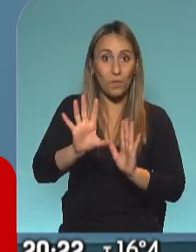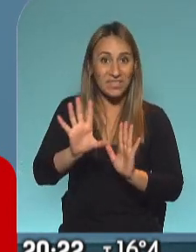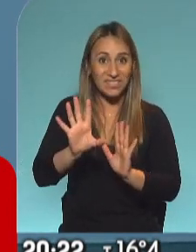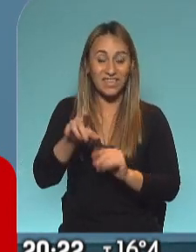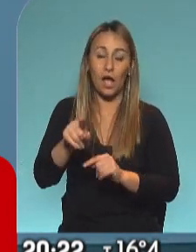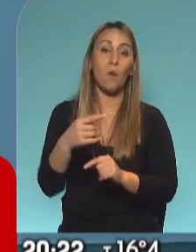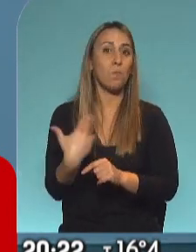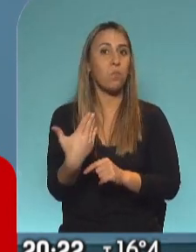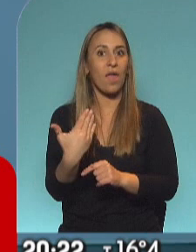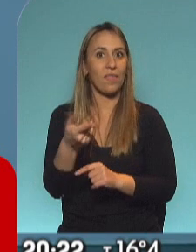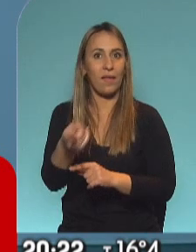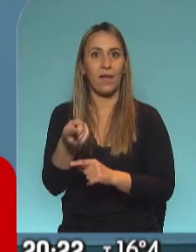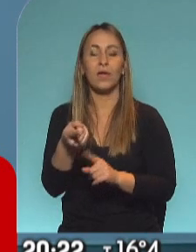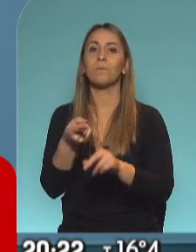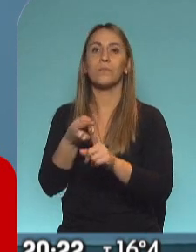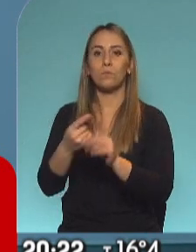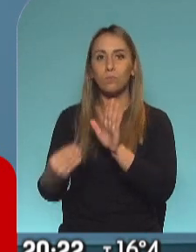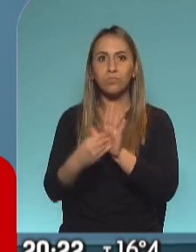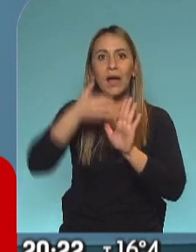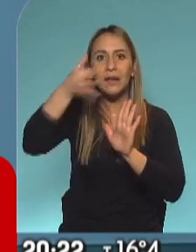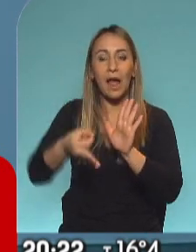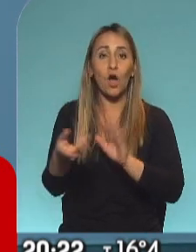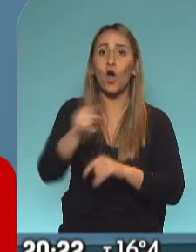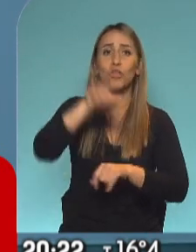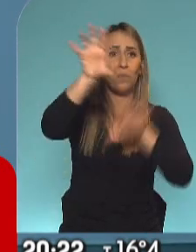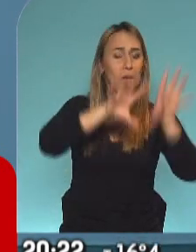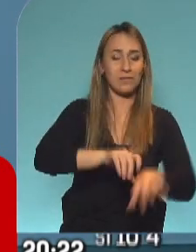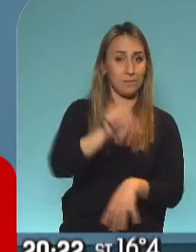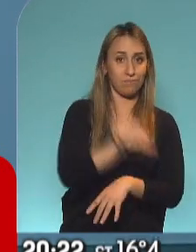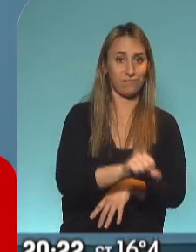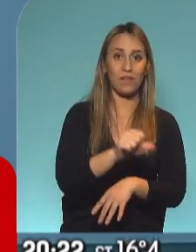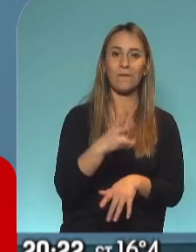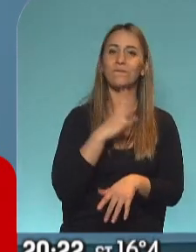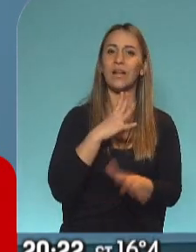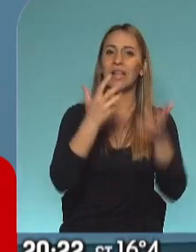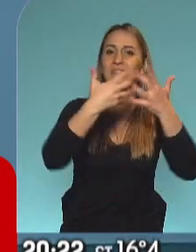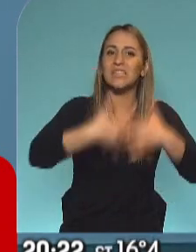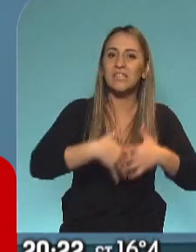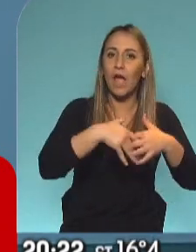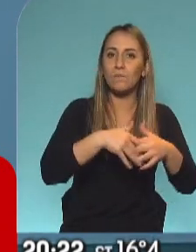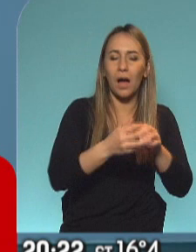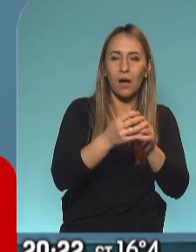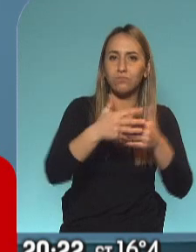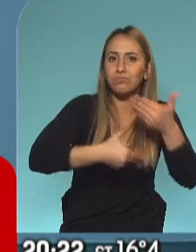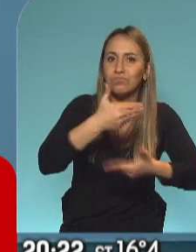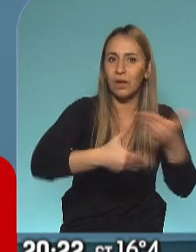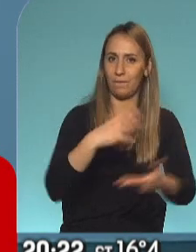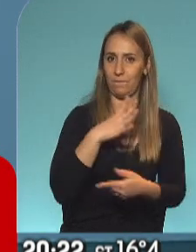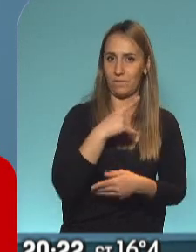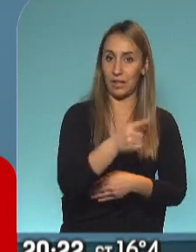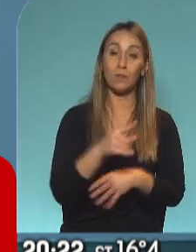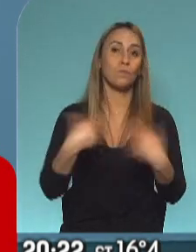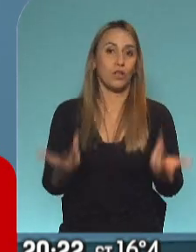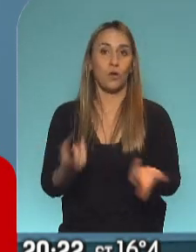jurisdicciones no pueden hacerlo porque no tienen los sistemas informáticos que hemos desarrollado nosotros, lo cual hace que seamos la